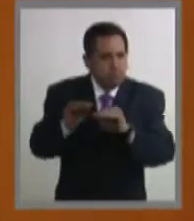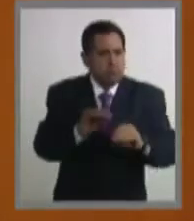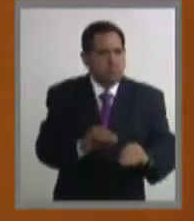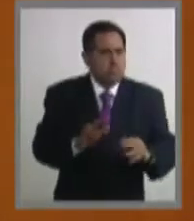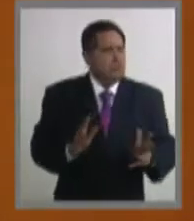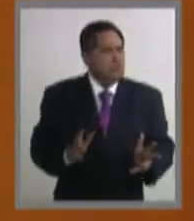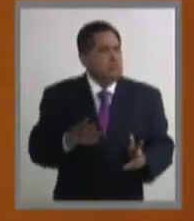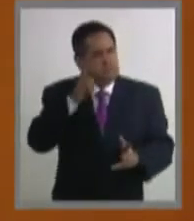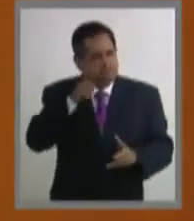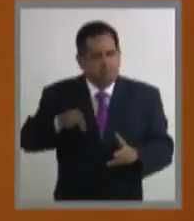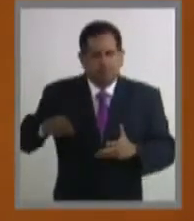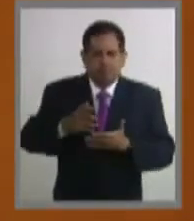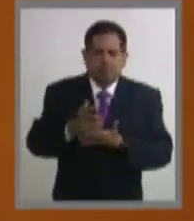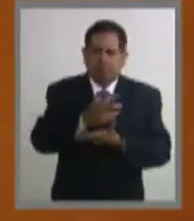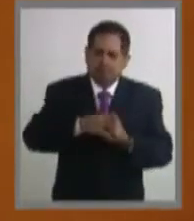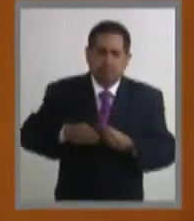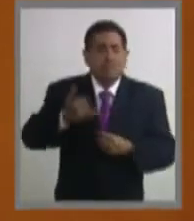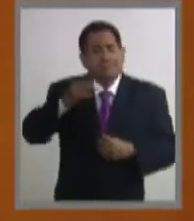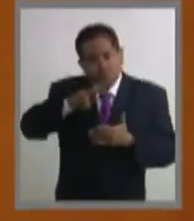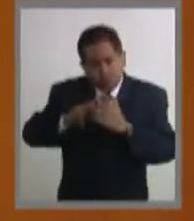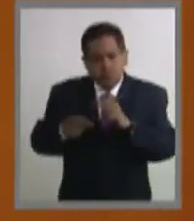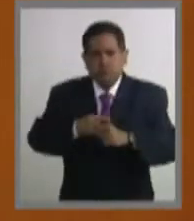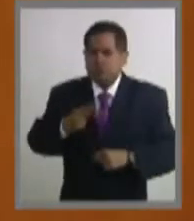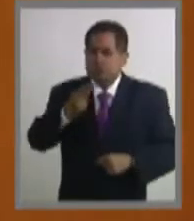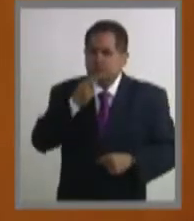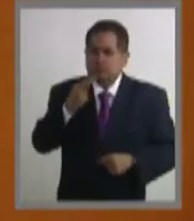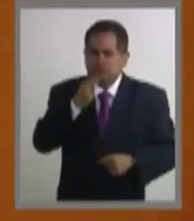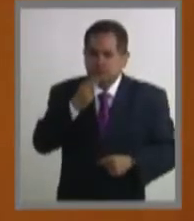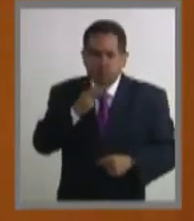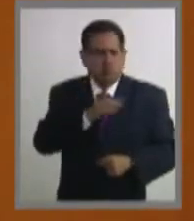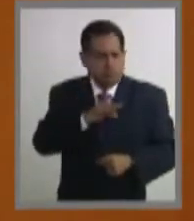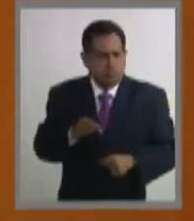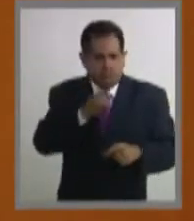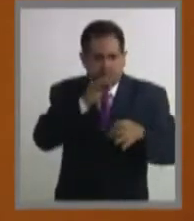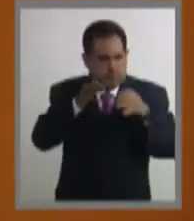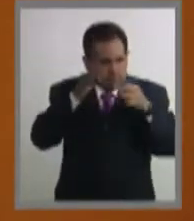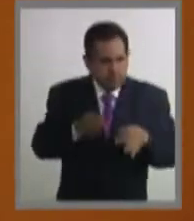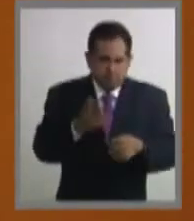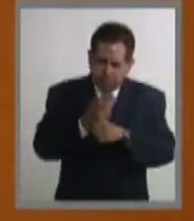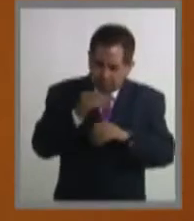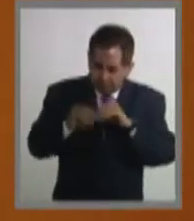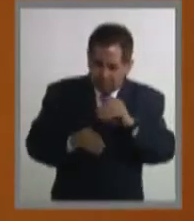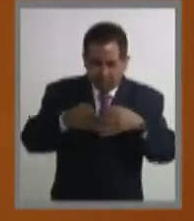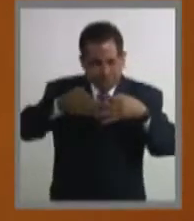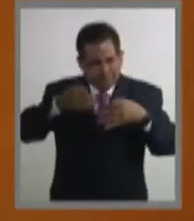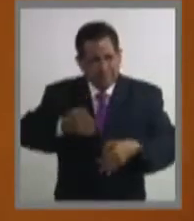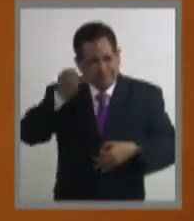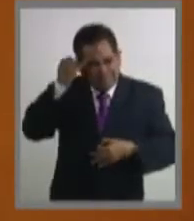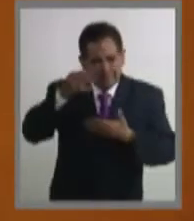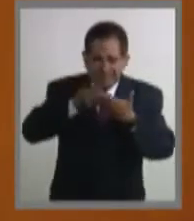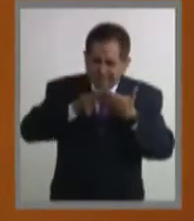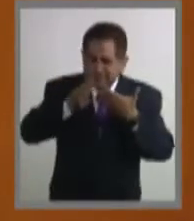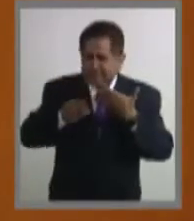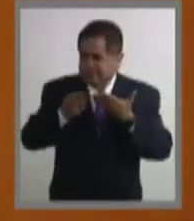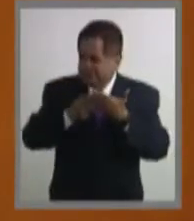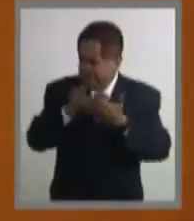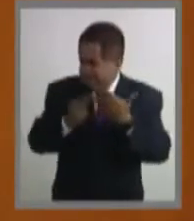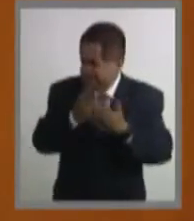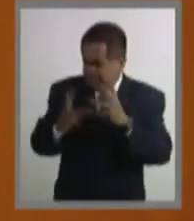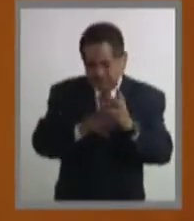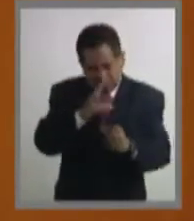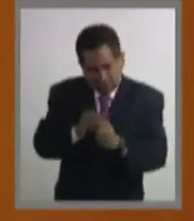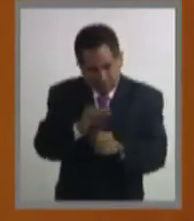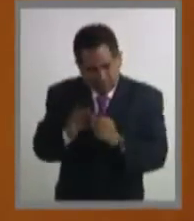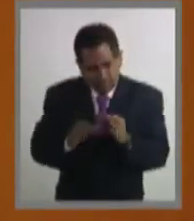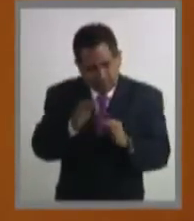que puedan recuperar su valor de uso sin perder su originario diseño, su original pintura, su original